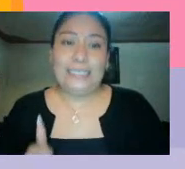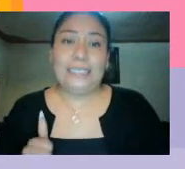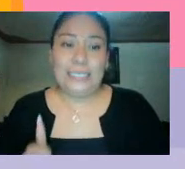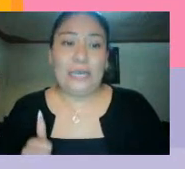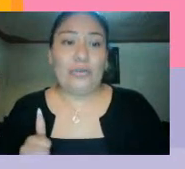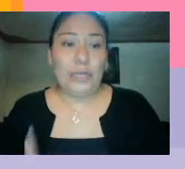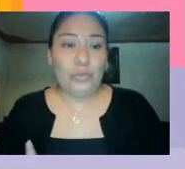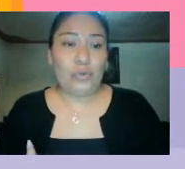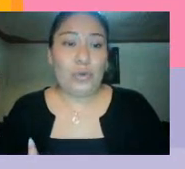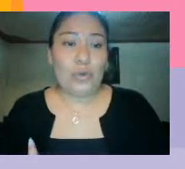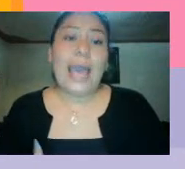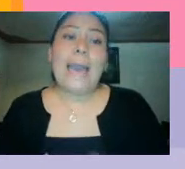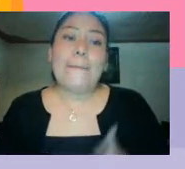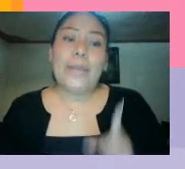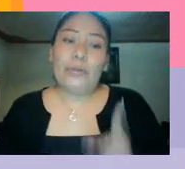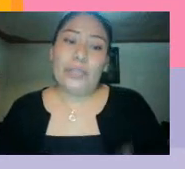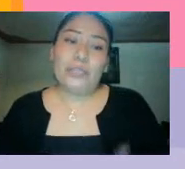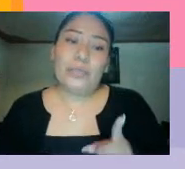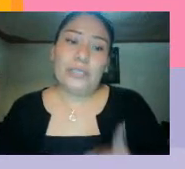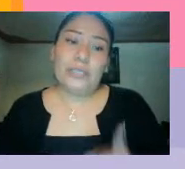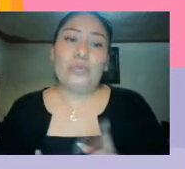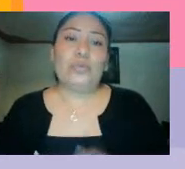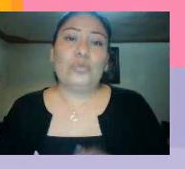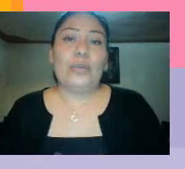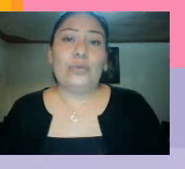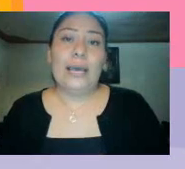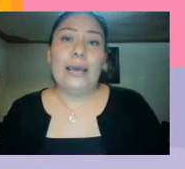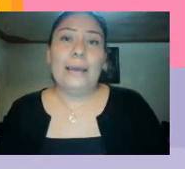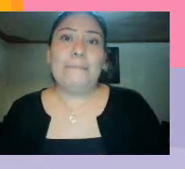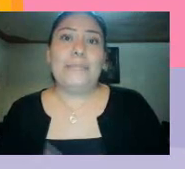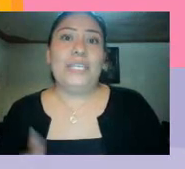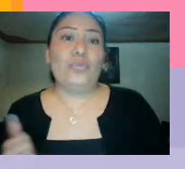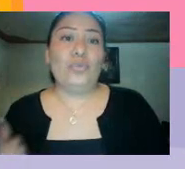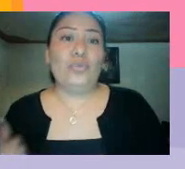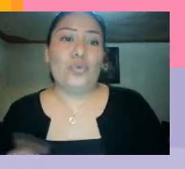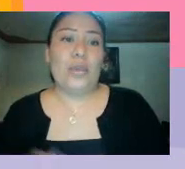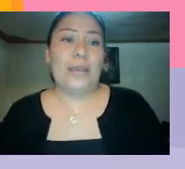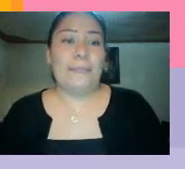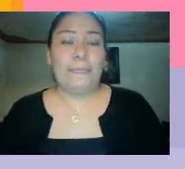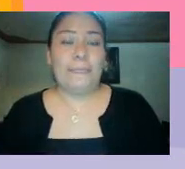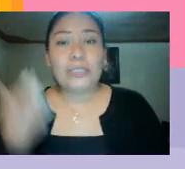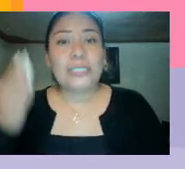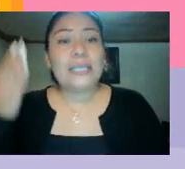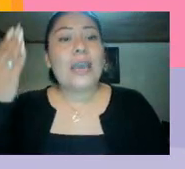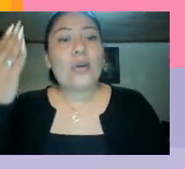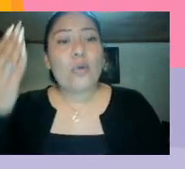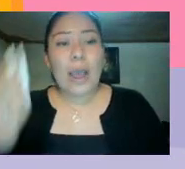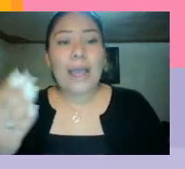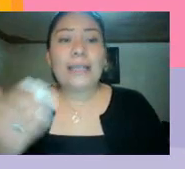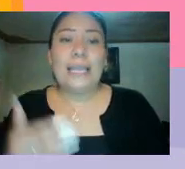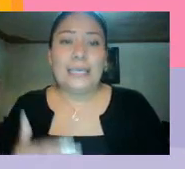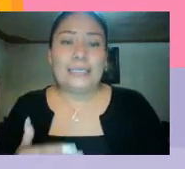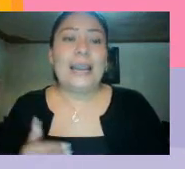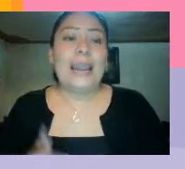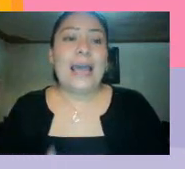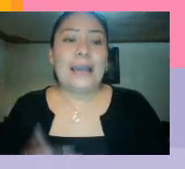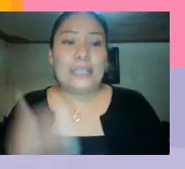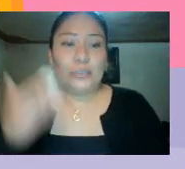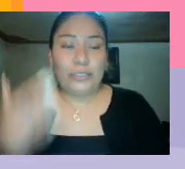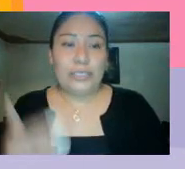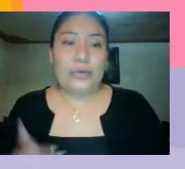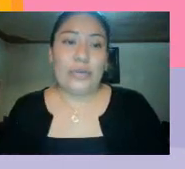Aquí se inicia con mayúscula, pero después del punto hay una minúscula. Entonces, ¿cuál es